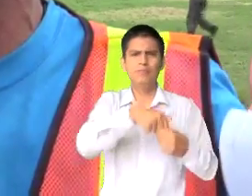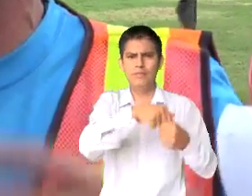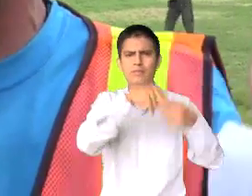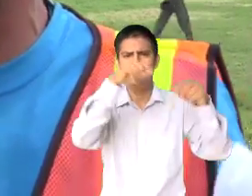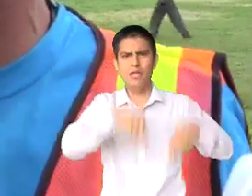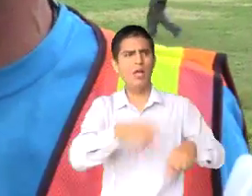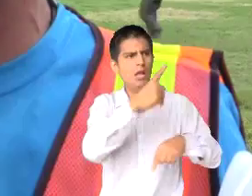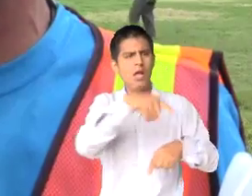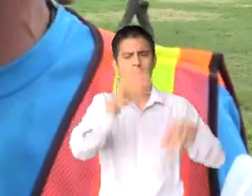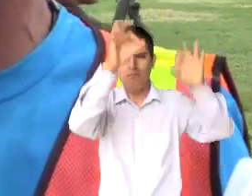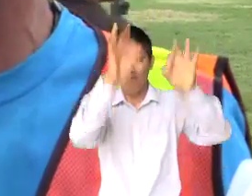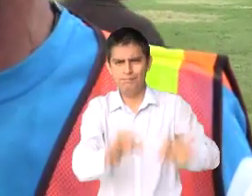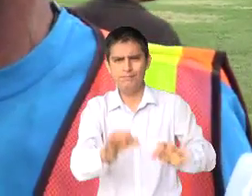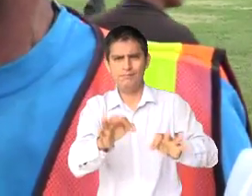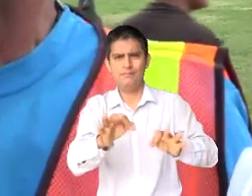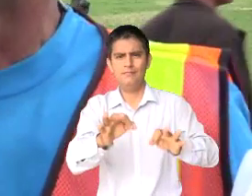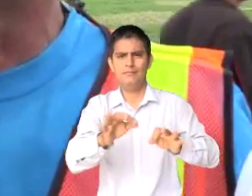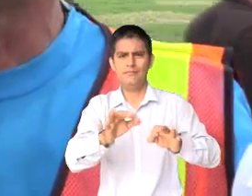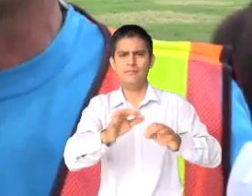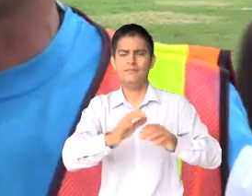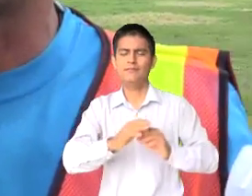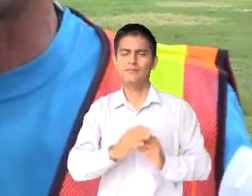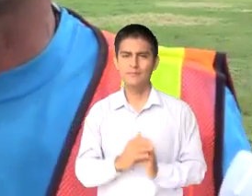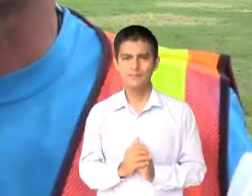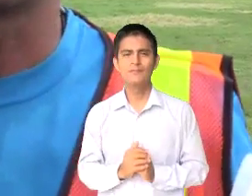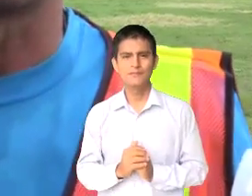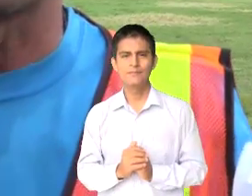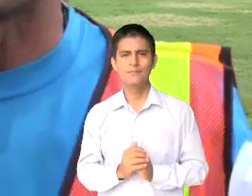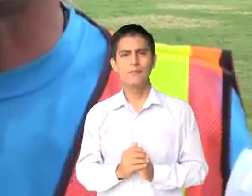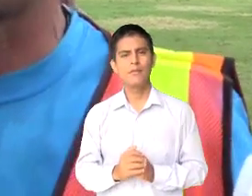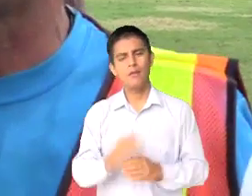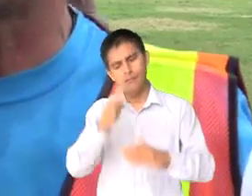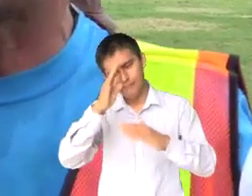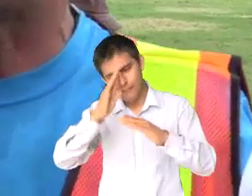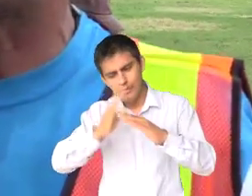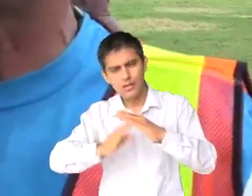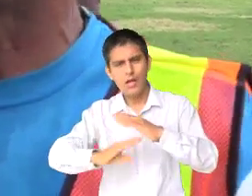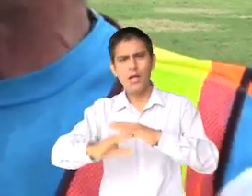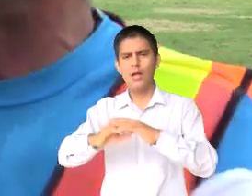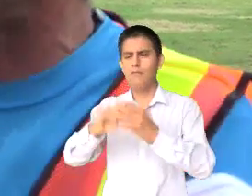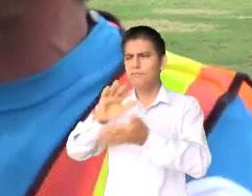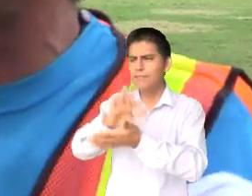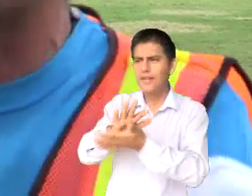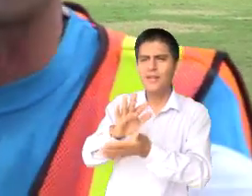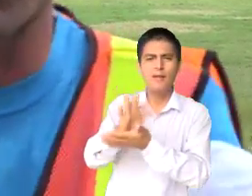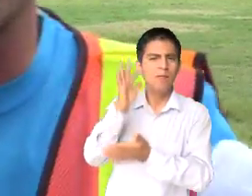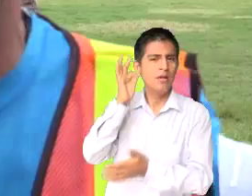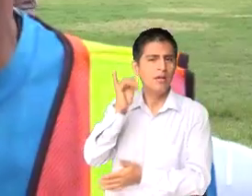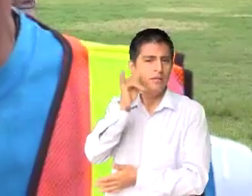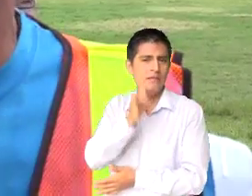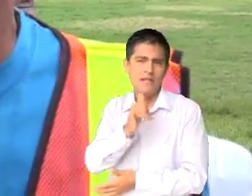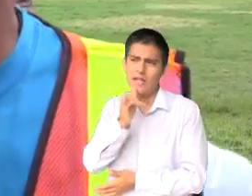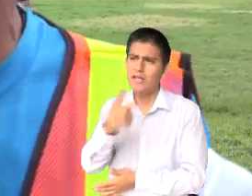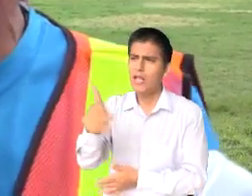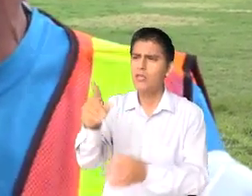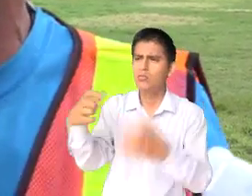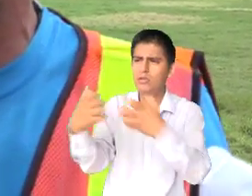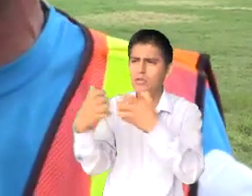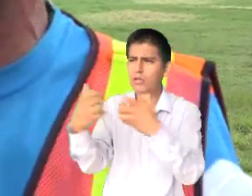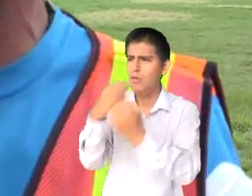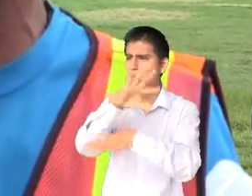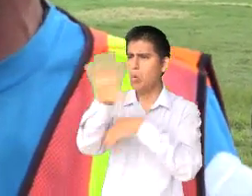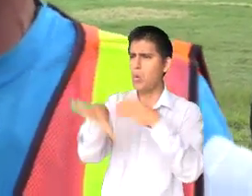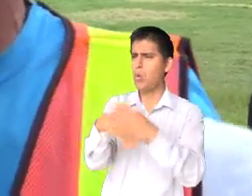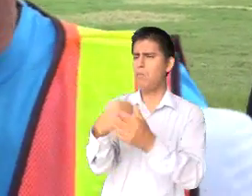han sobrecumplido esa misión. Con la decencia, con la humildad y la sencillez de la primera dama y todo su equipo que la acompaña acá